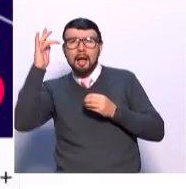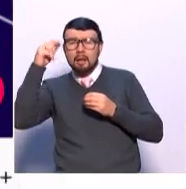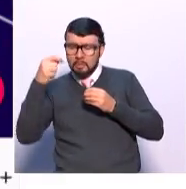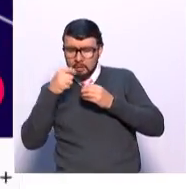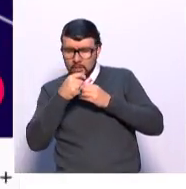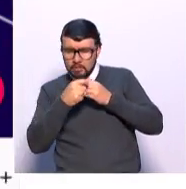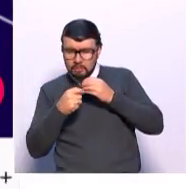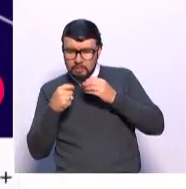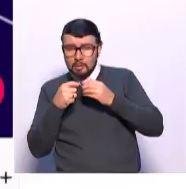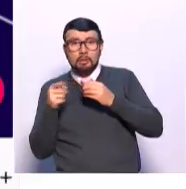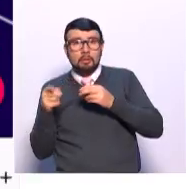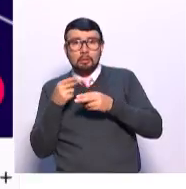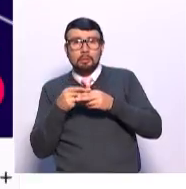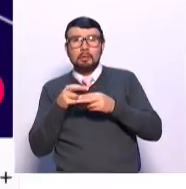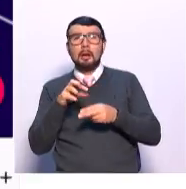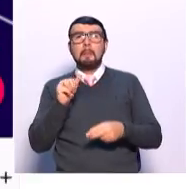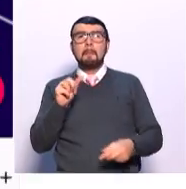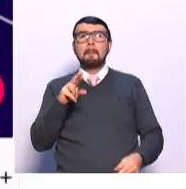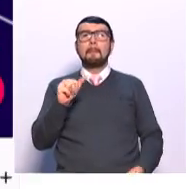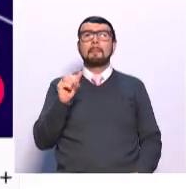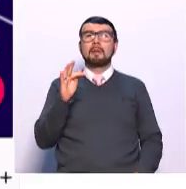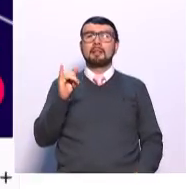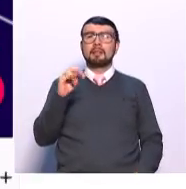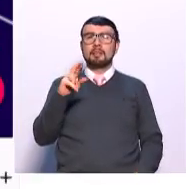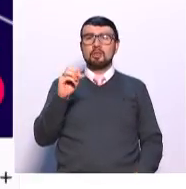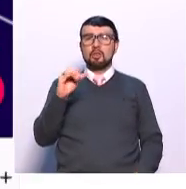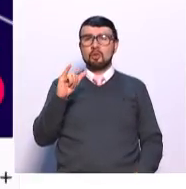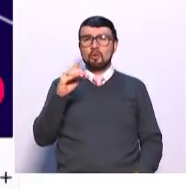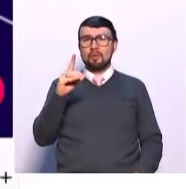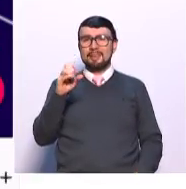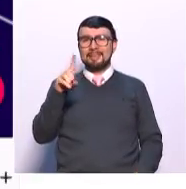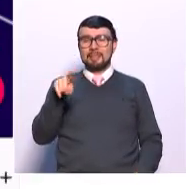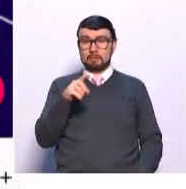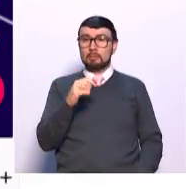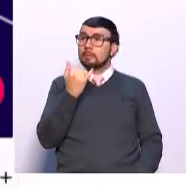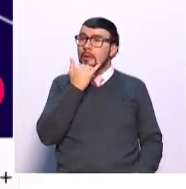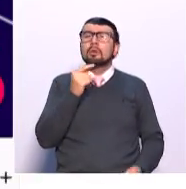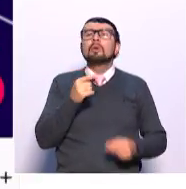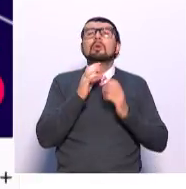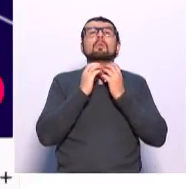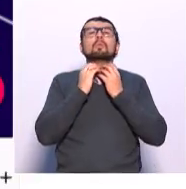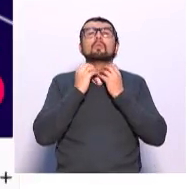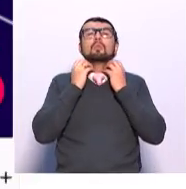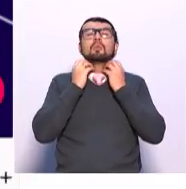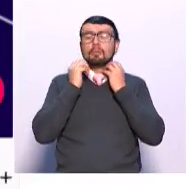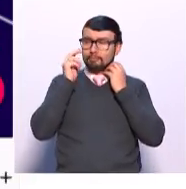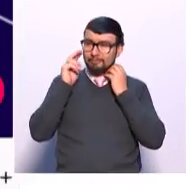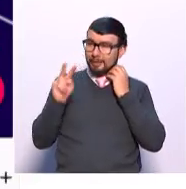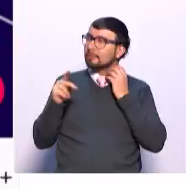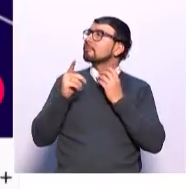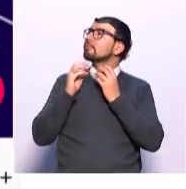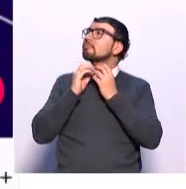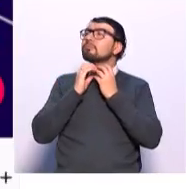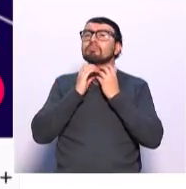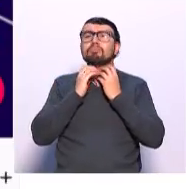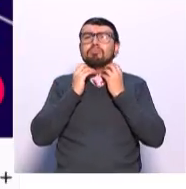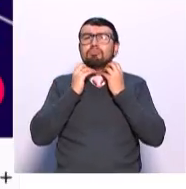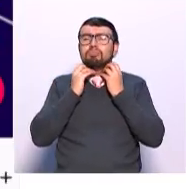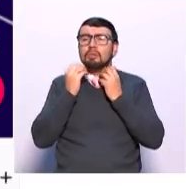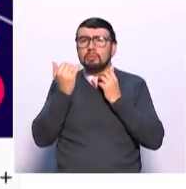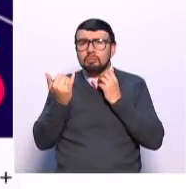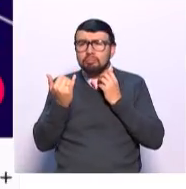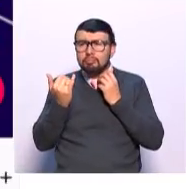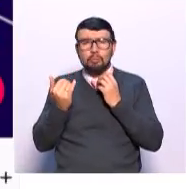las para tiroides y resulta que esa glándula está tan chiquita que ustedes ven ahí tiene que ver con